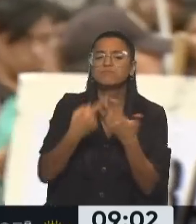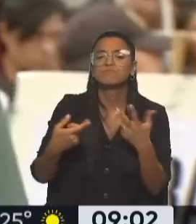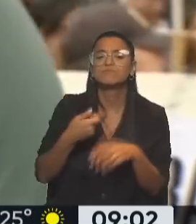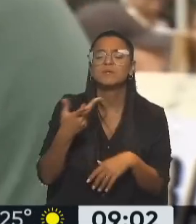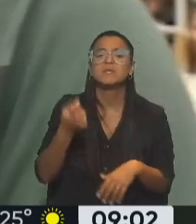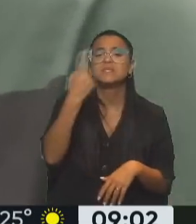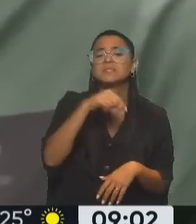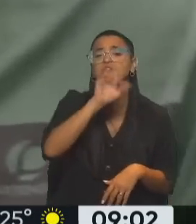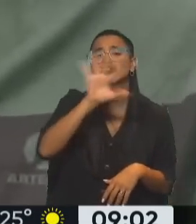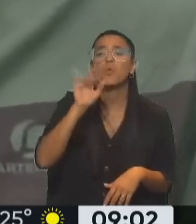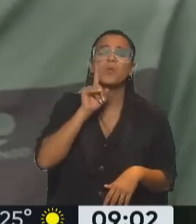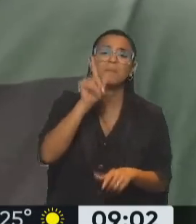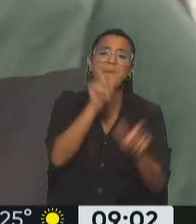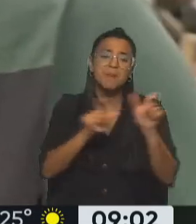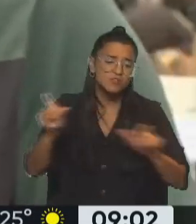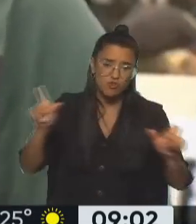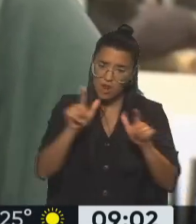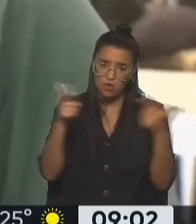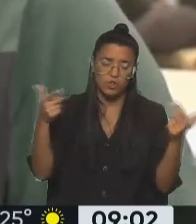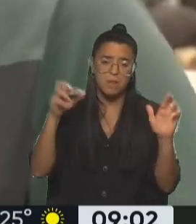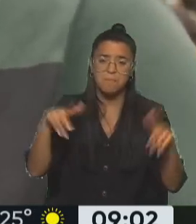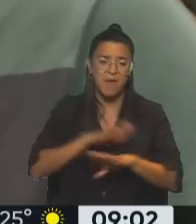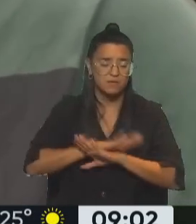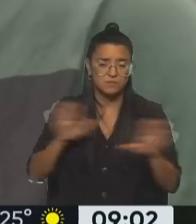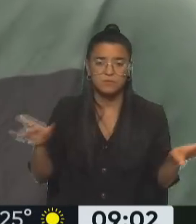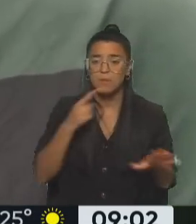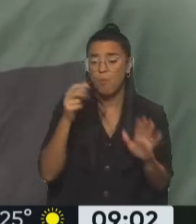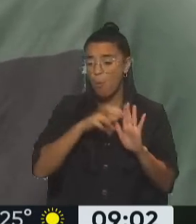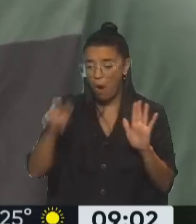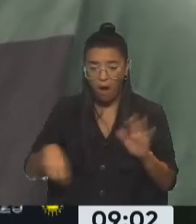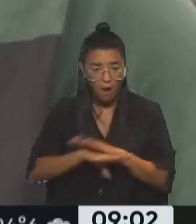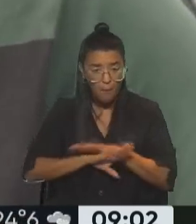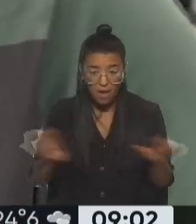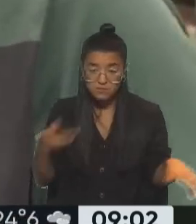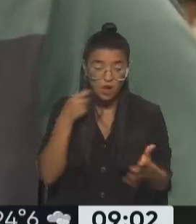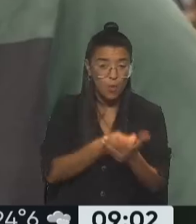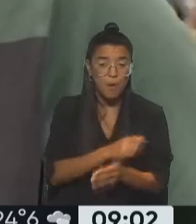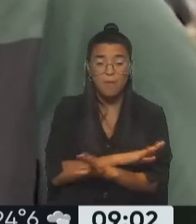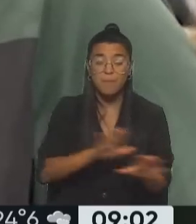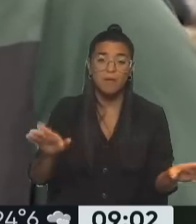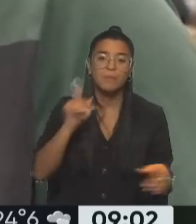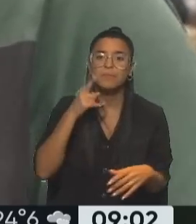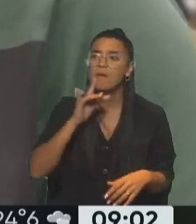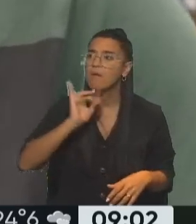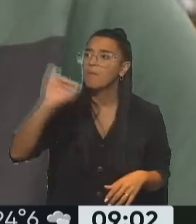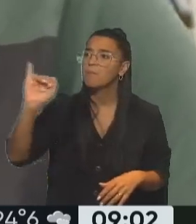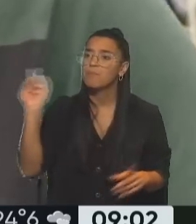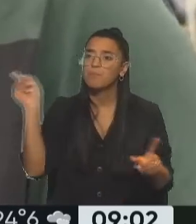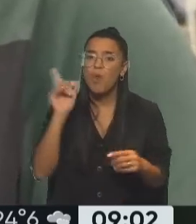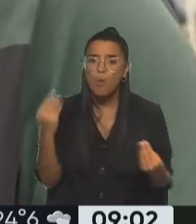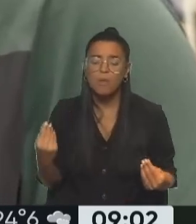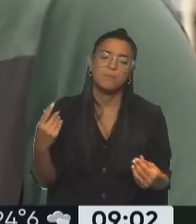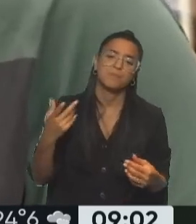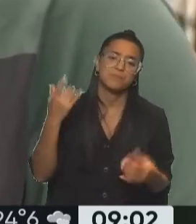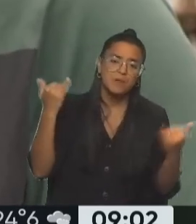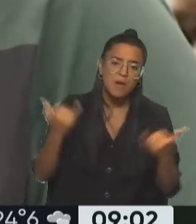Más de 150.000. Hay algunos que, a partir de que le han dado la baja, se advirtieron el problema, porque mucha gente no lo sabía, y empezó a